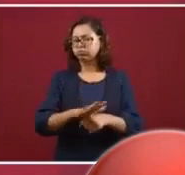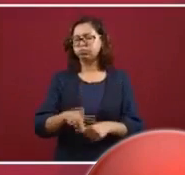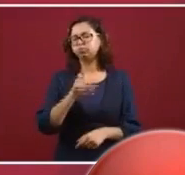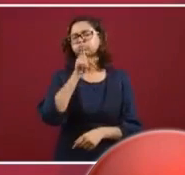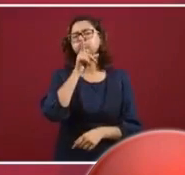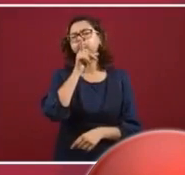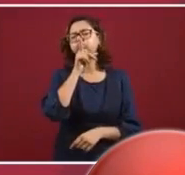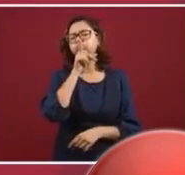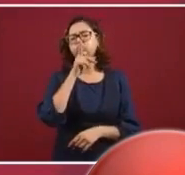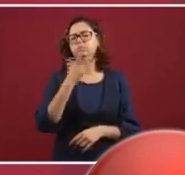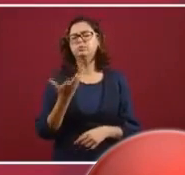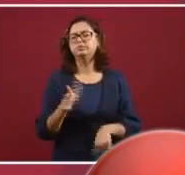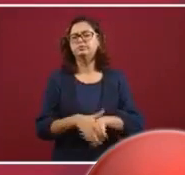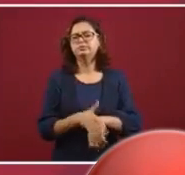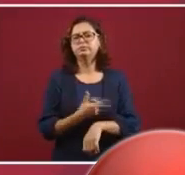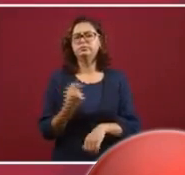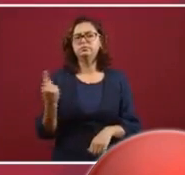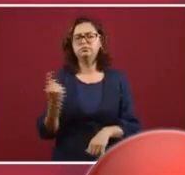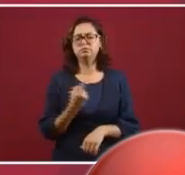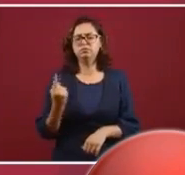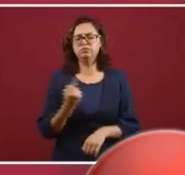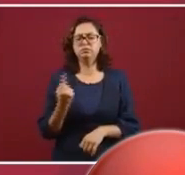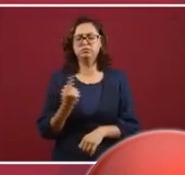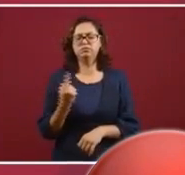porque tenemos